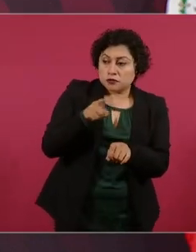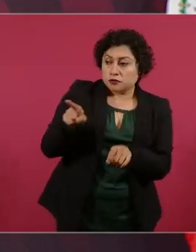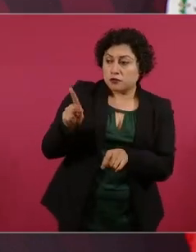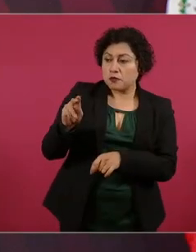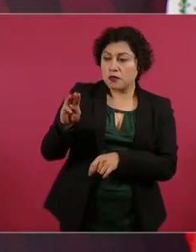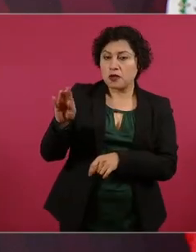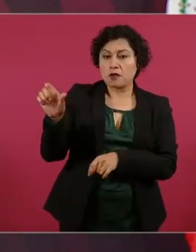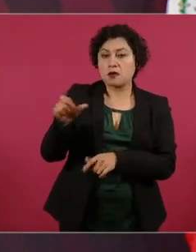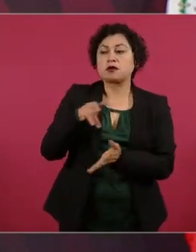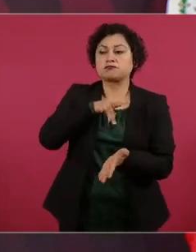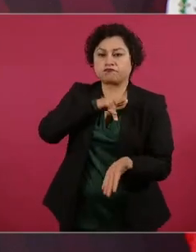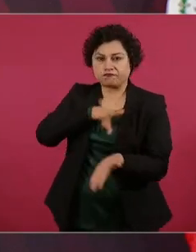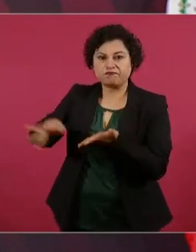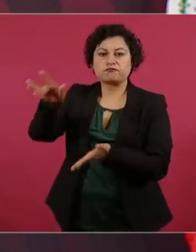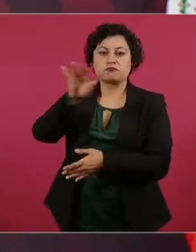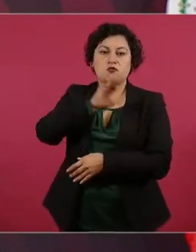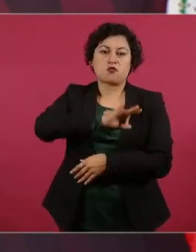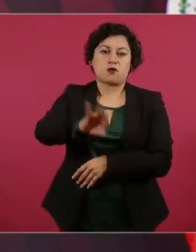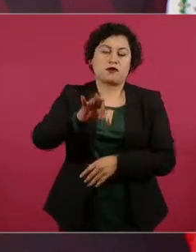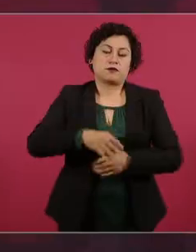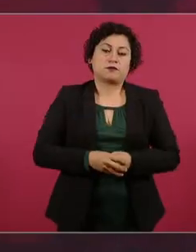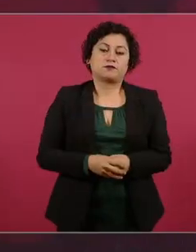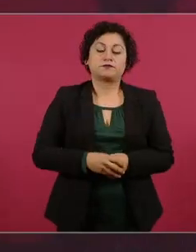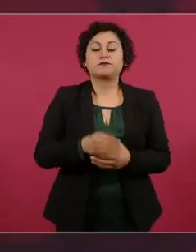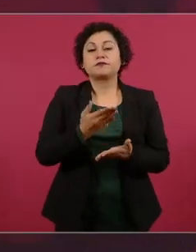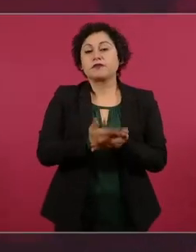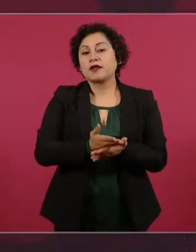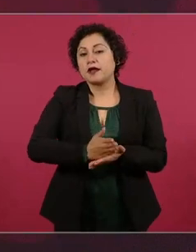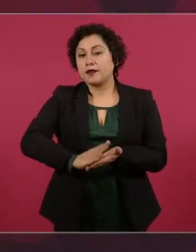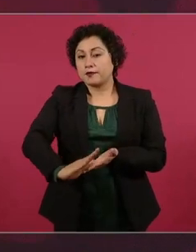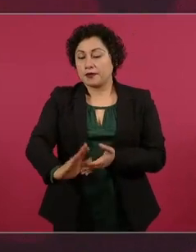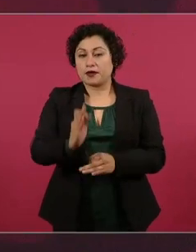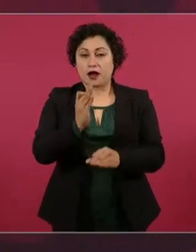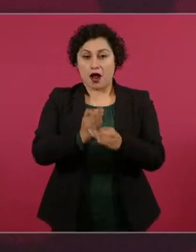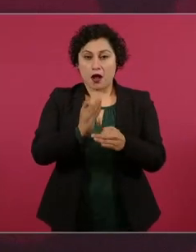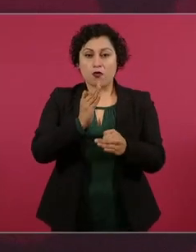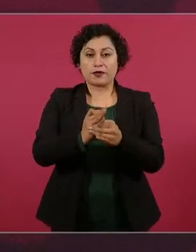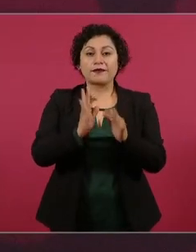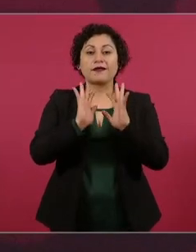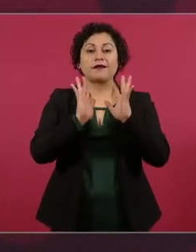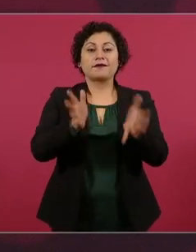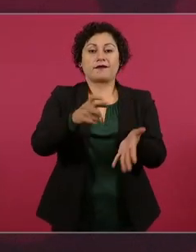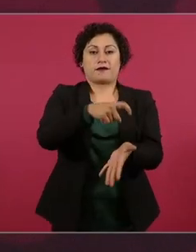Además, se están adquiriendo activos.